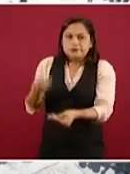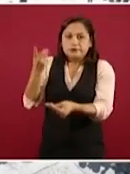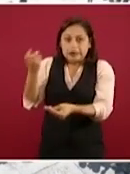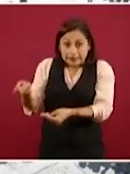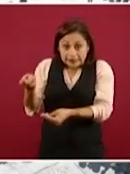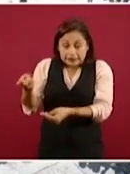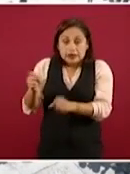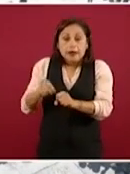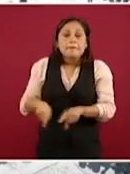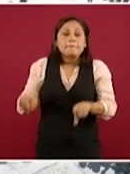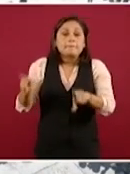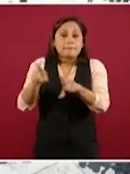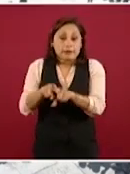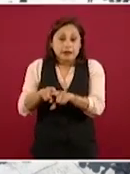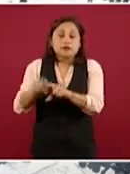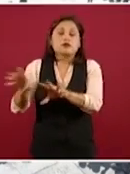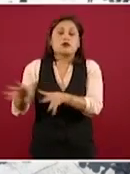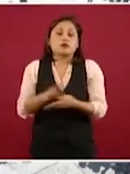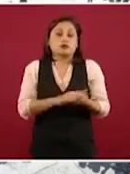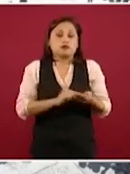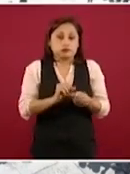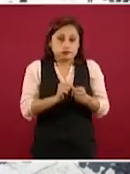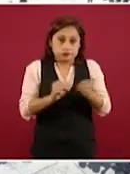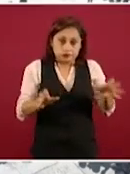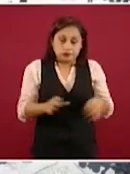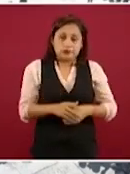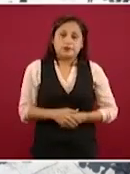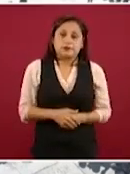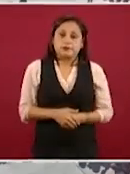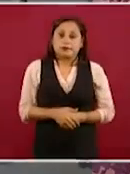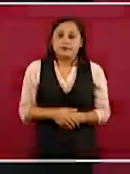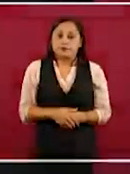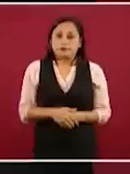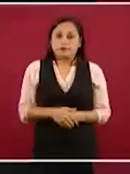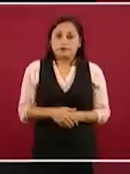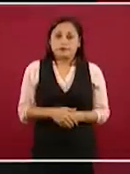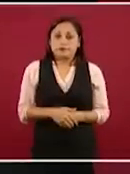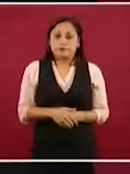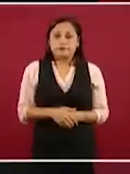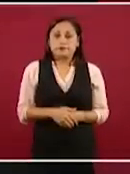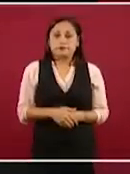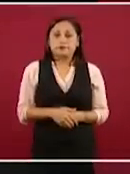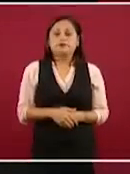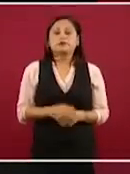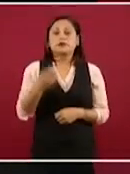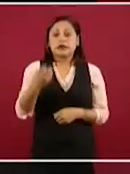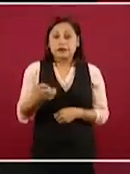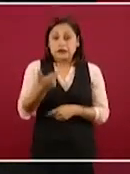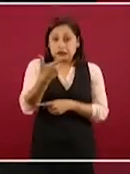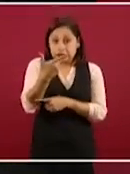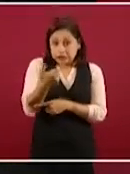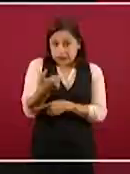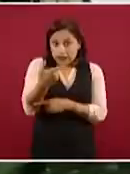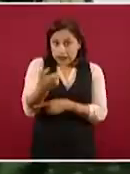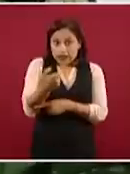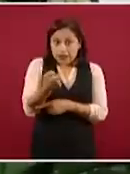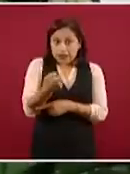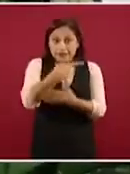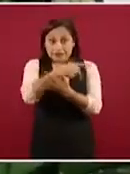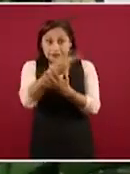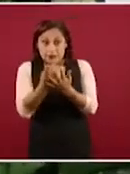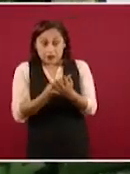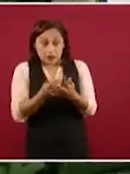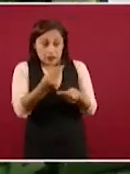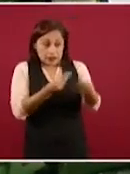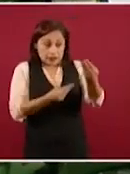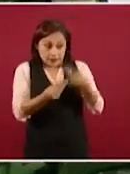retiran de la circulación y de la posibilidad de que sean vueltas a emplear. Estas armas del canje, en el